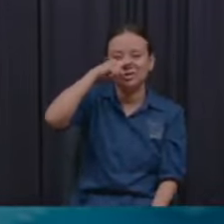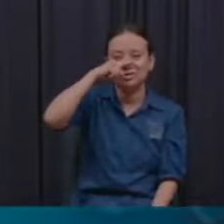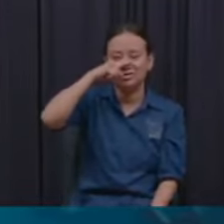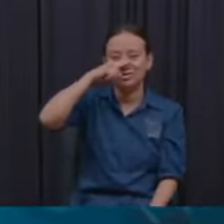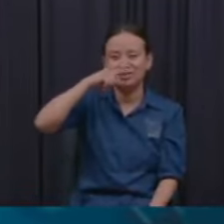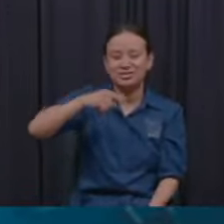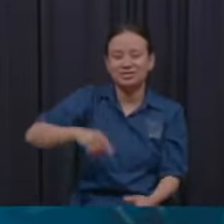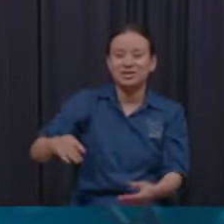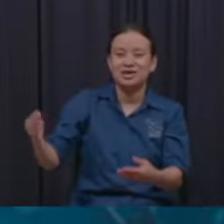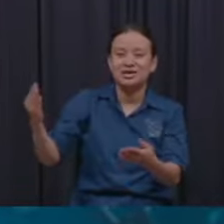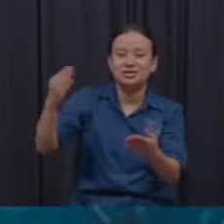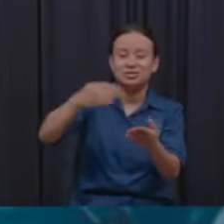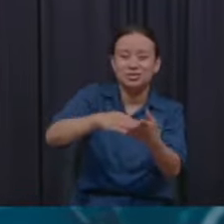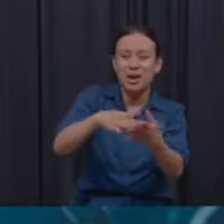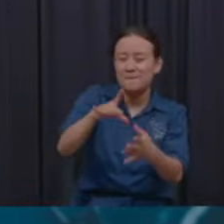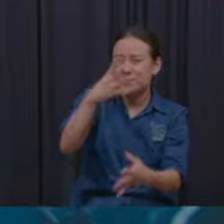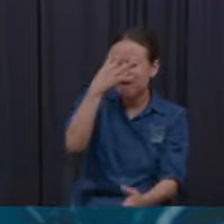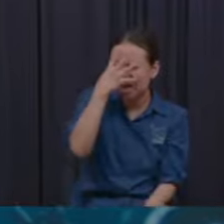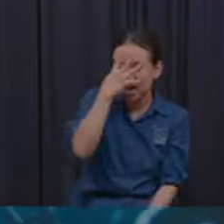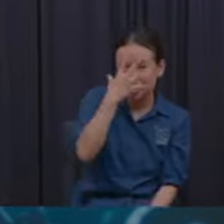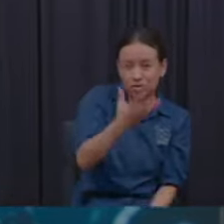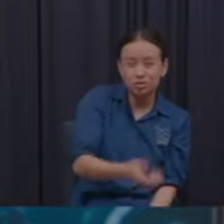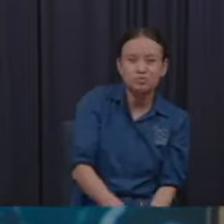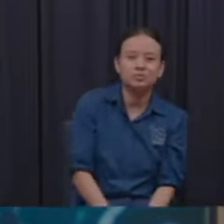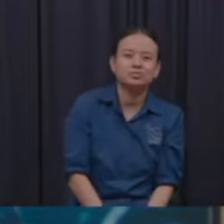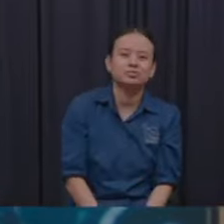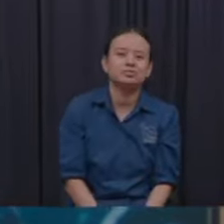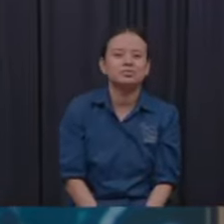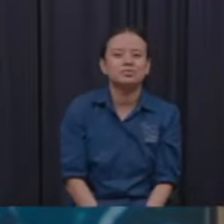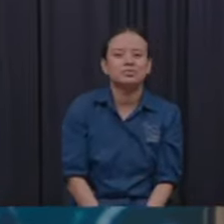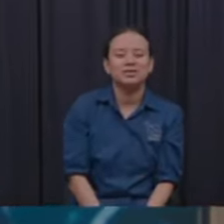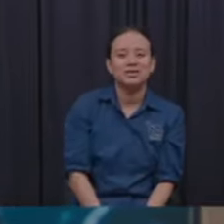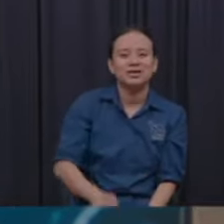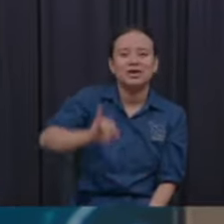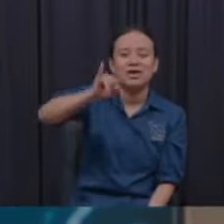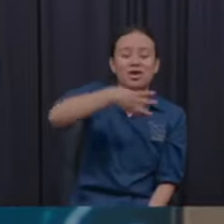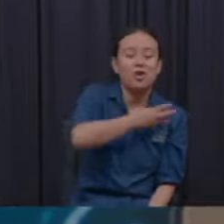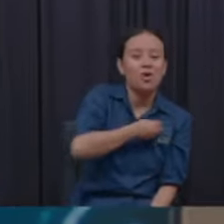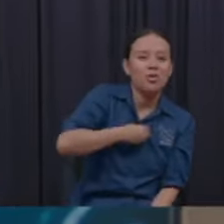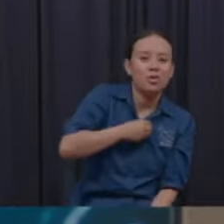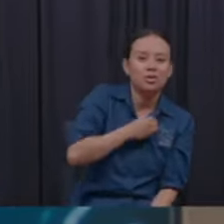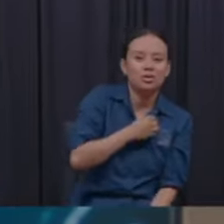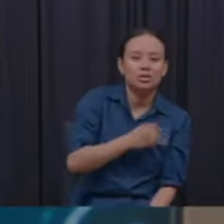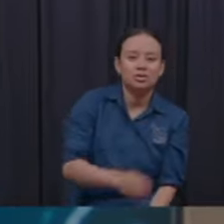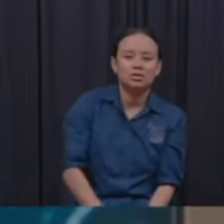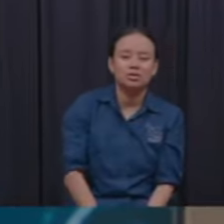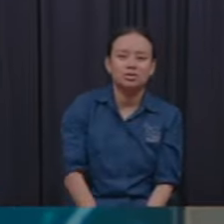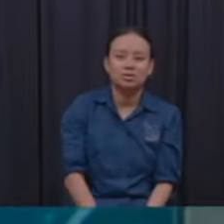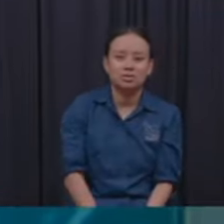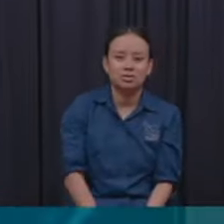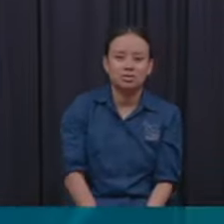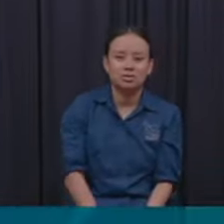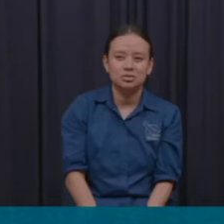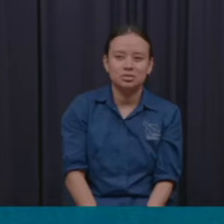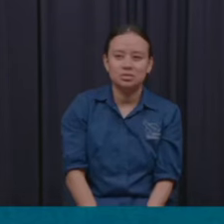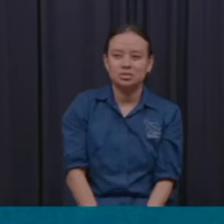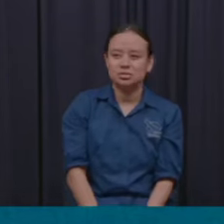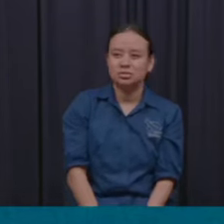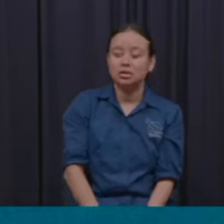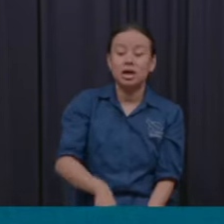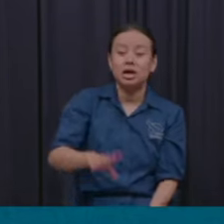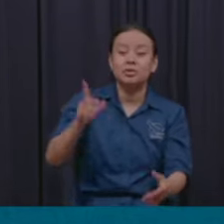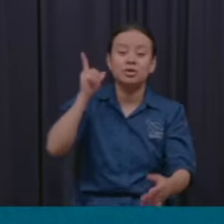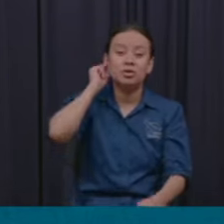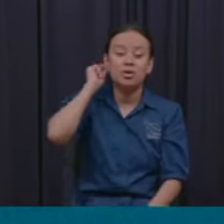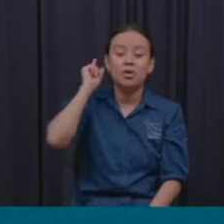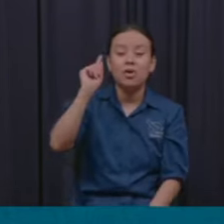una orden a Lot. En Génesis 19, usted sabe que llegaron ángeles a sacarlo de Sodoma,